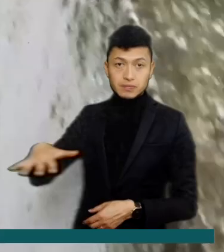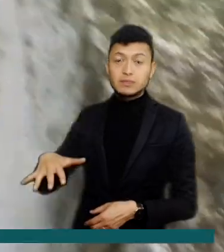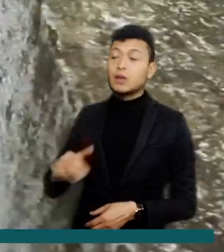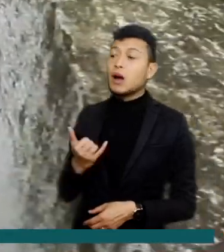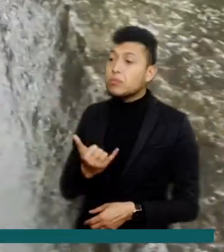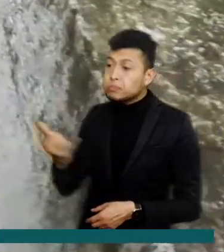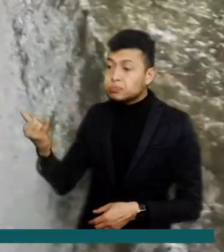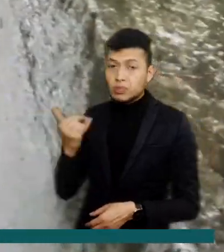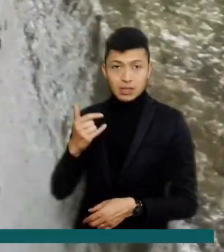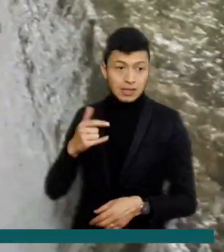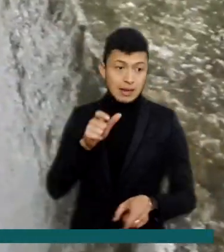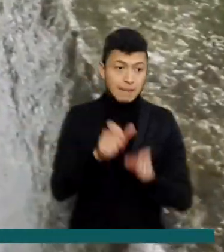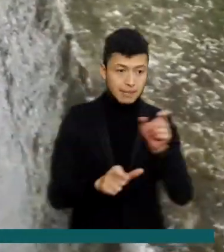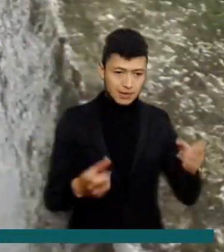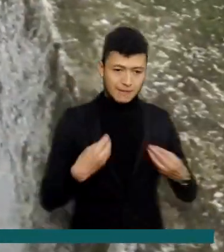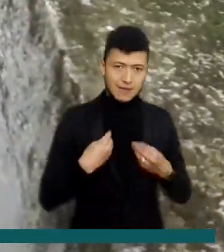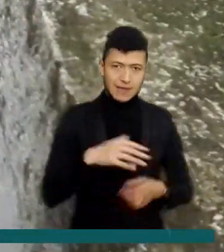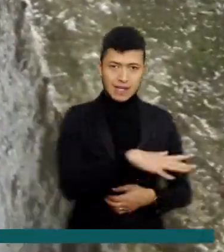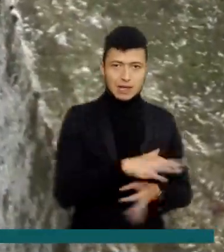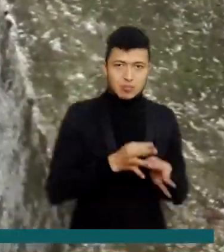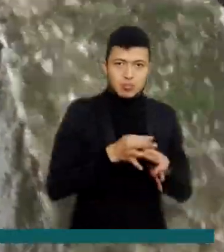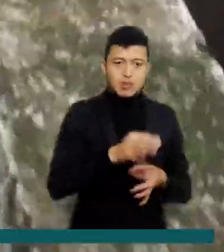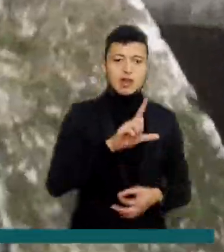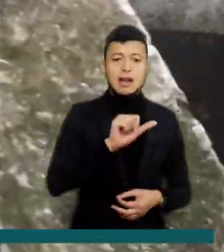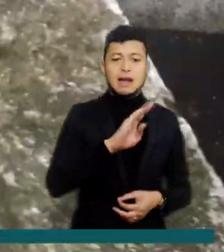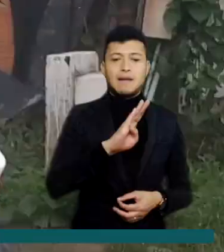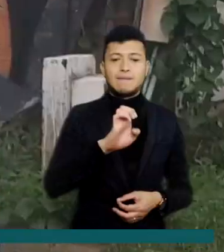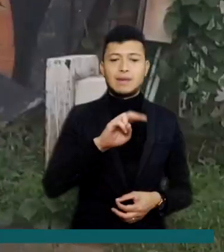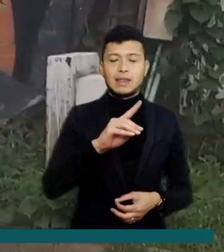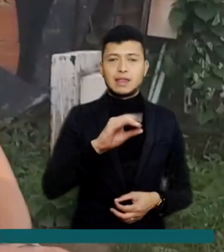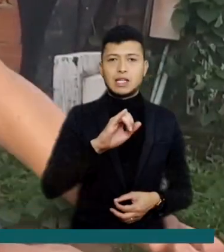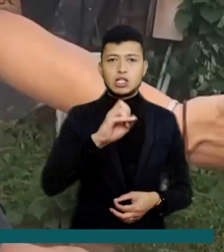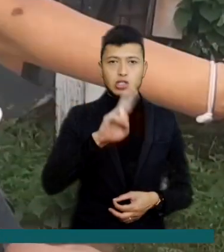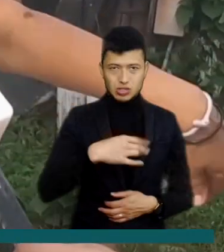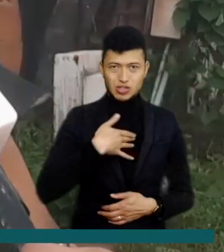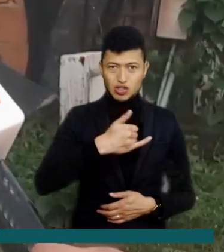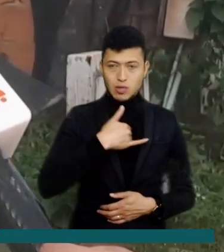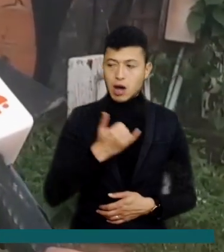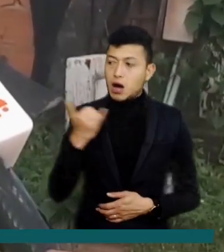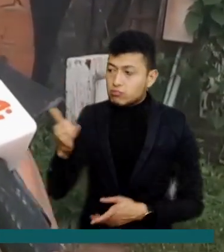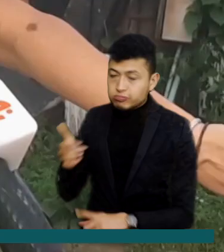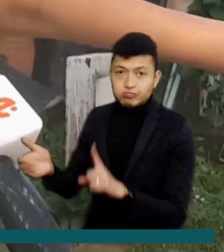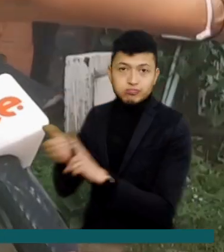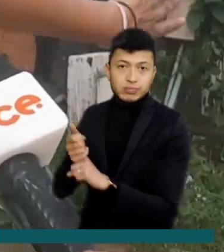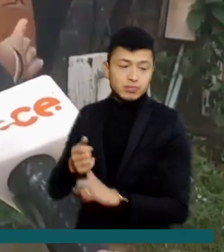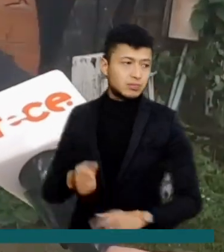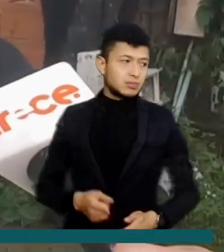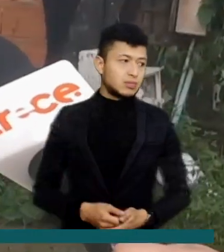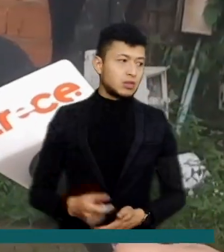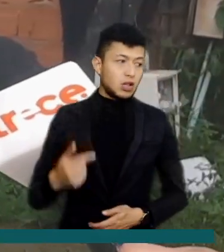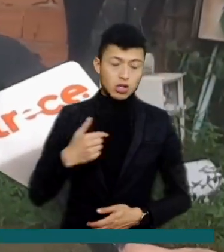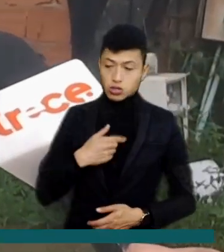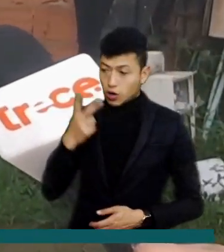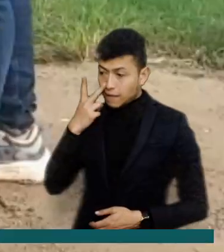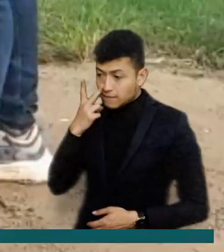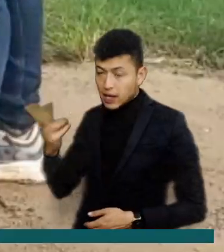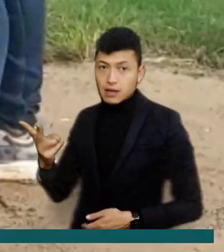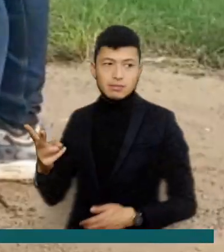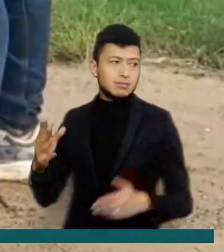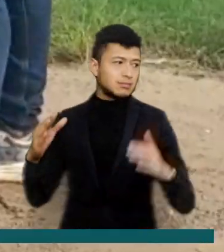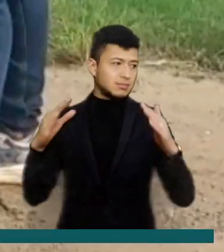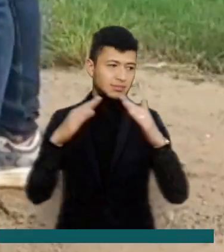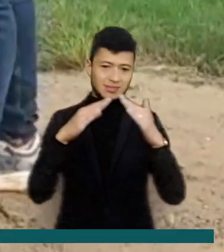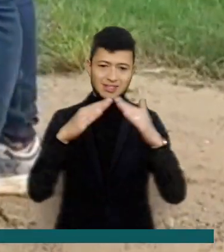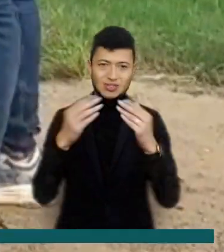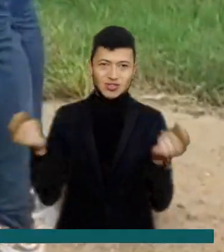por los residentes del populoso sector de La Bendición, en Yopal. Yo me vi en la carrería porque estaba en el medio y la metí hacia acá. Un